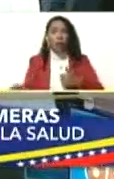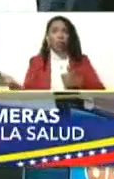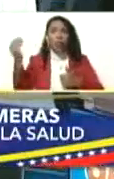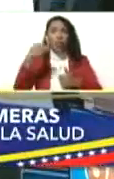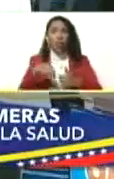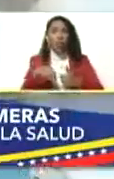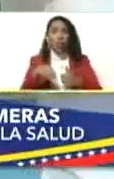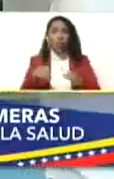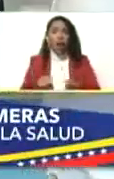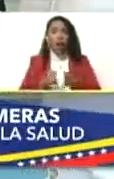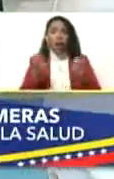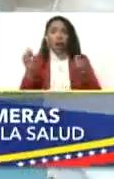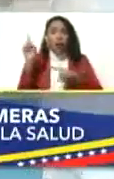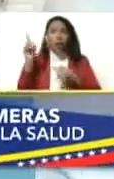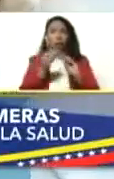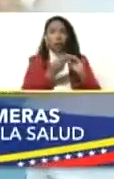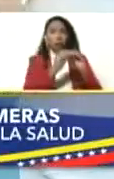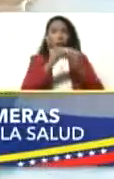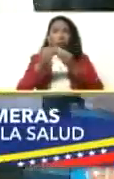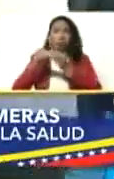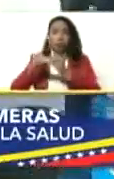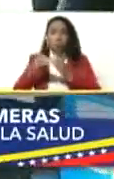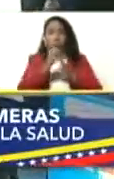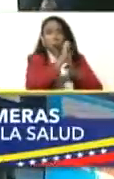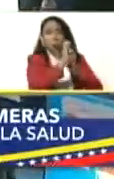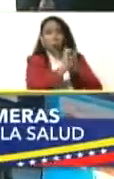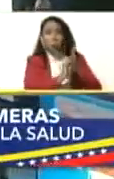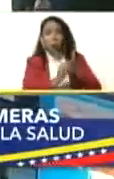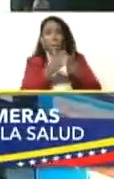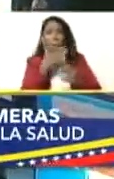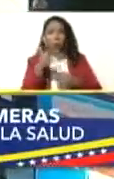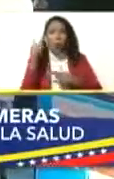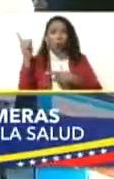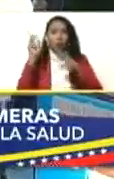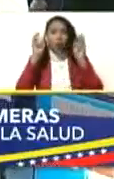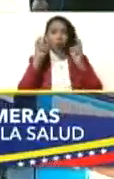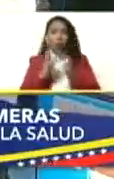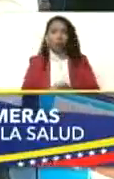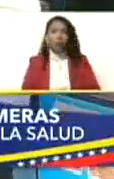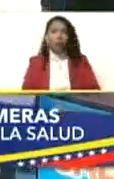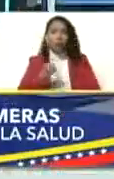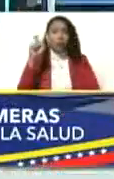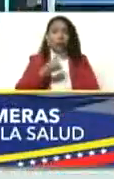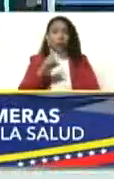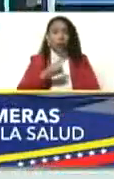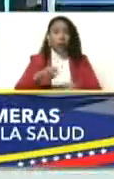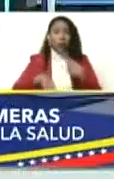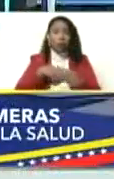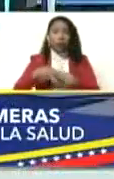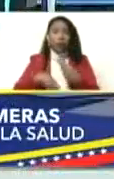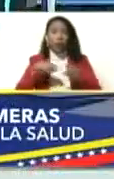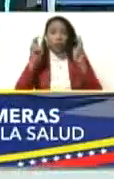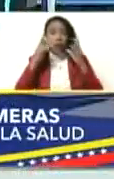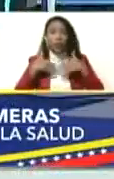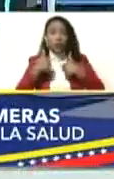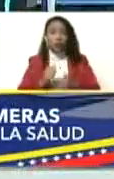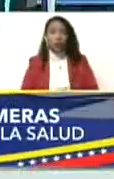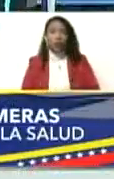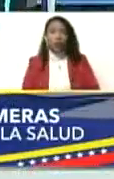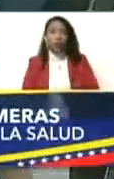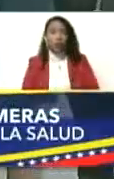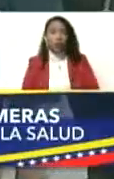en la educación y estas reparaciones estructurales y la mejoría en estas áreas. Es necesario revolucionar la concepción de la salud. Teniente Miguel